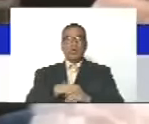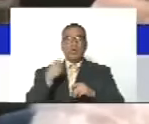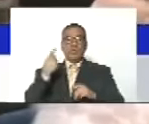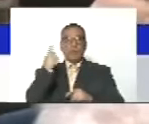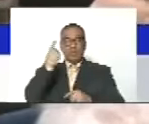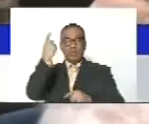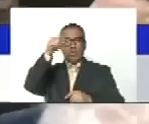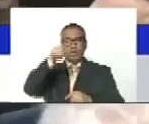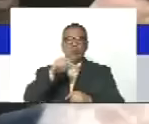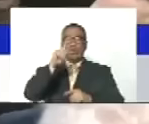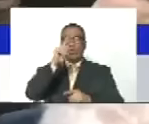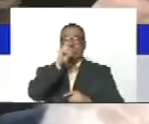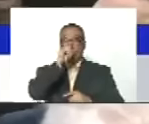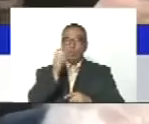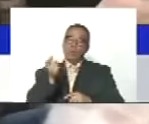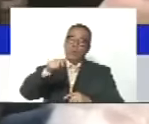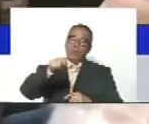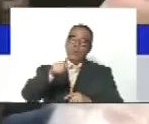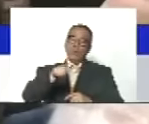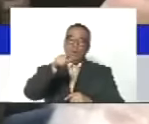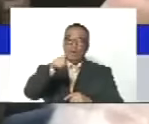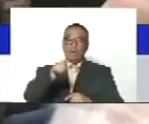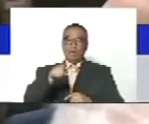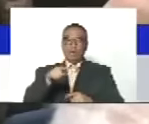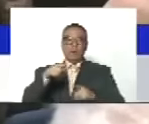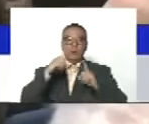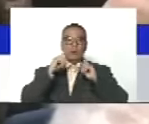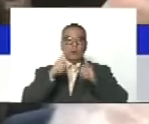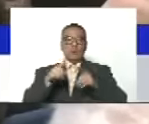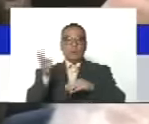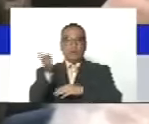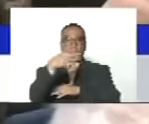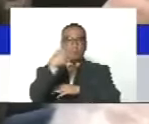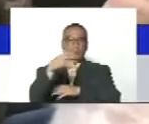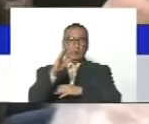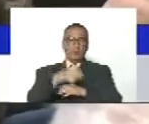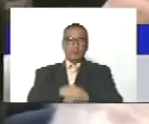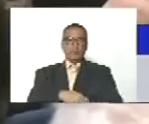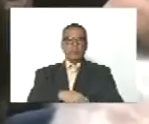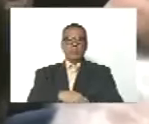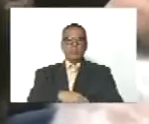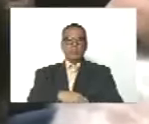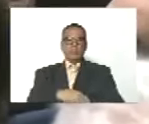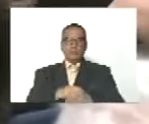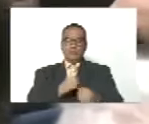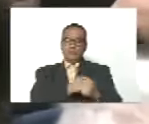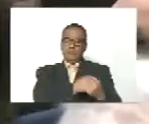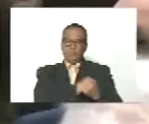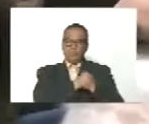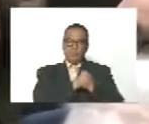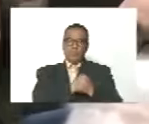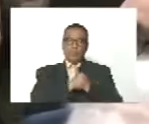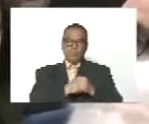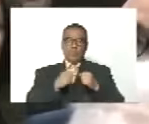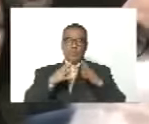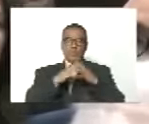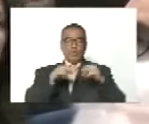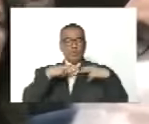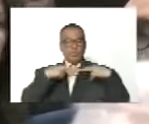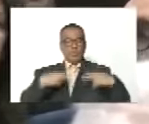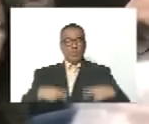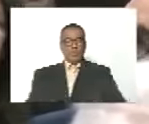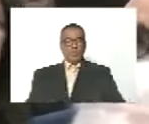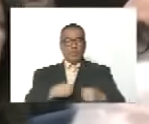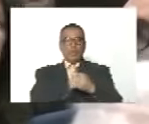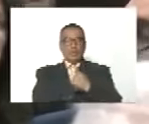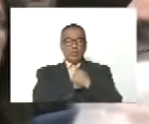enarbolamos una vez más sus inmortales banderas, su amor por la vida y